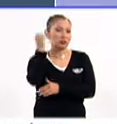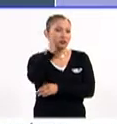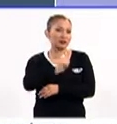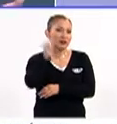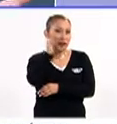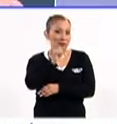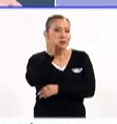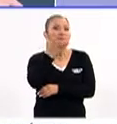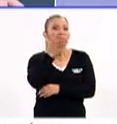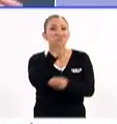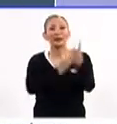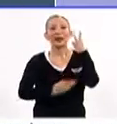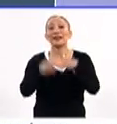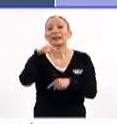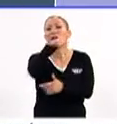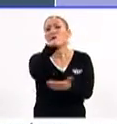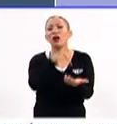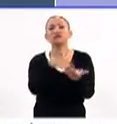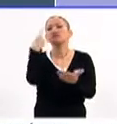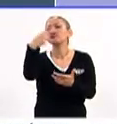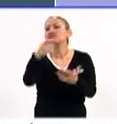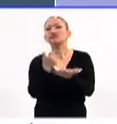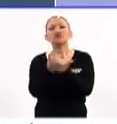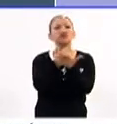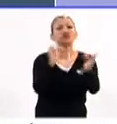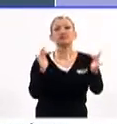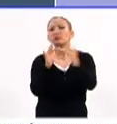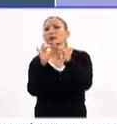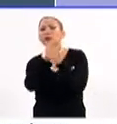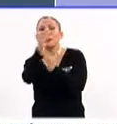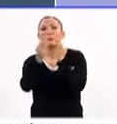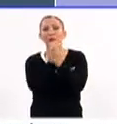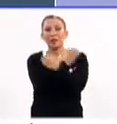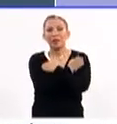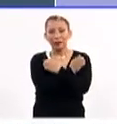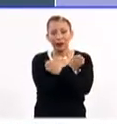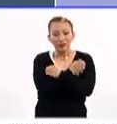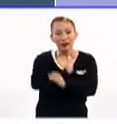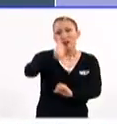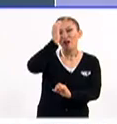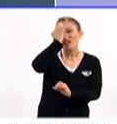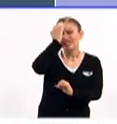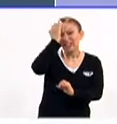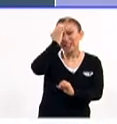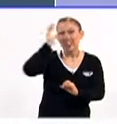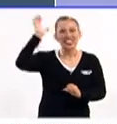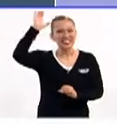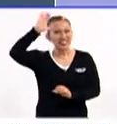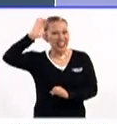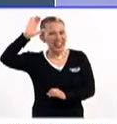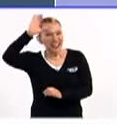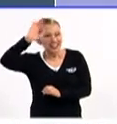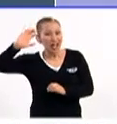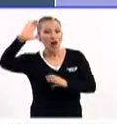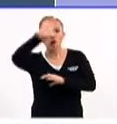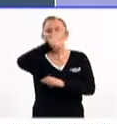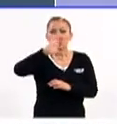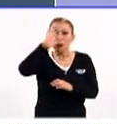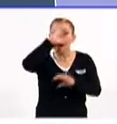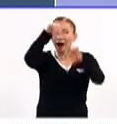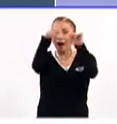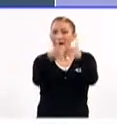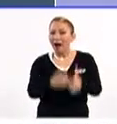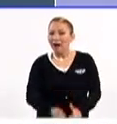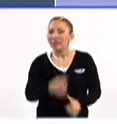los días les doy la bienvenida a este programa que es su interfaz con el mundo de la educación, el conocimiento, la ciencia, la cultura,